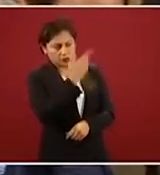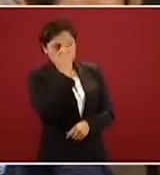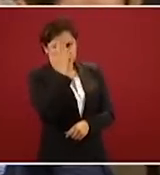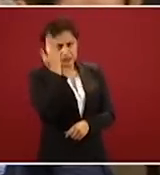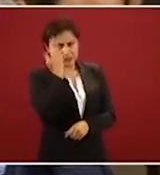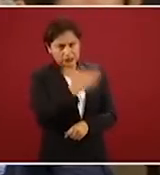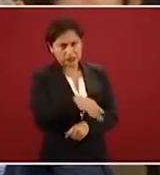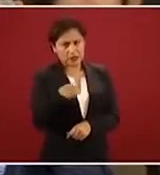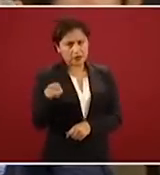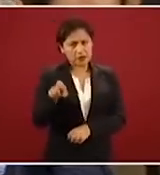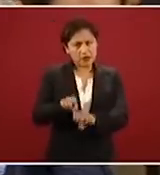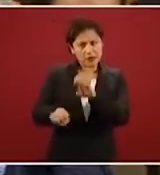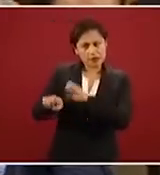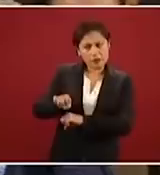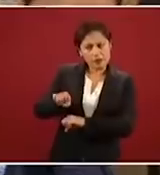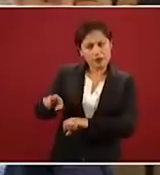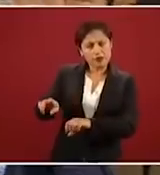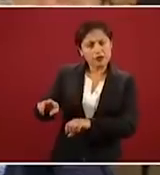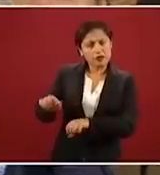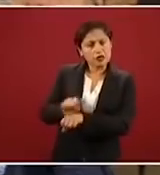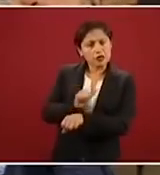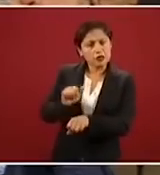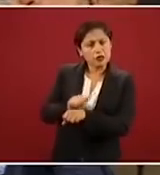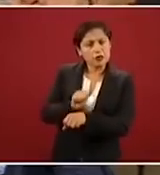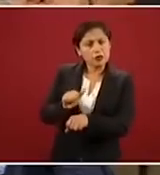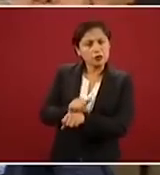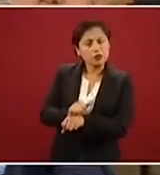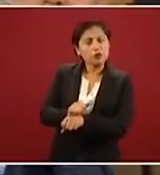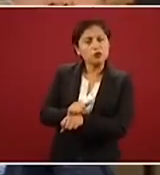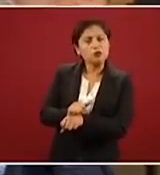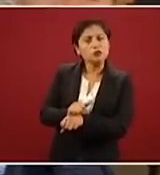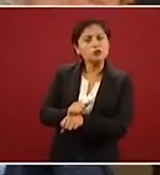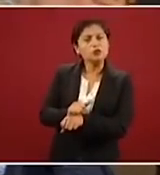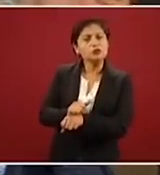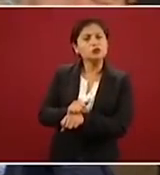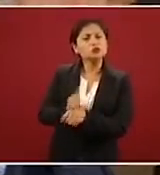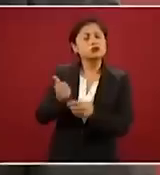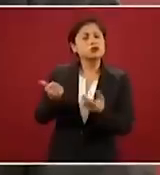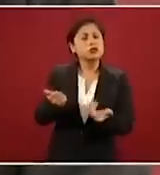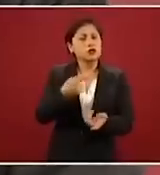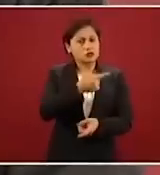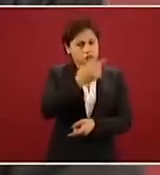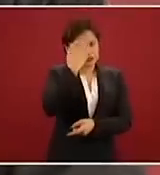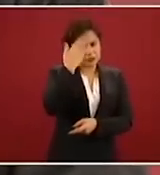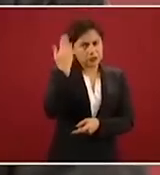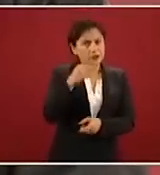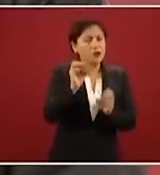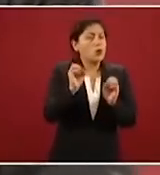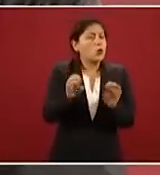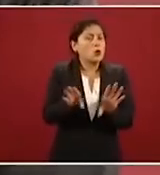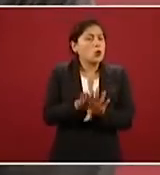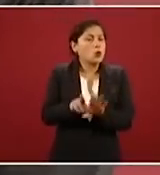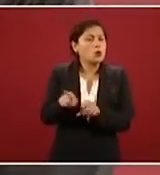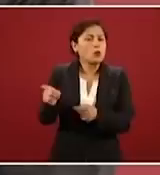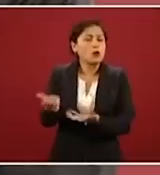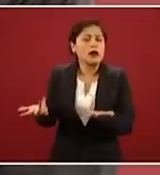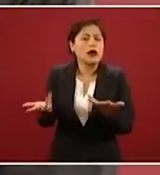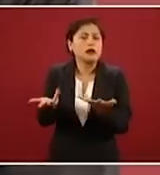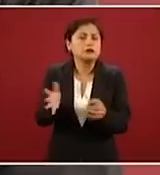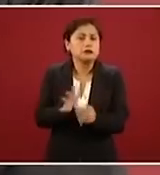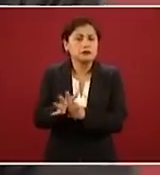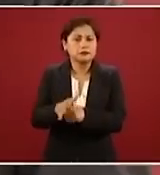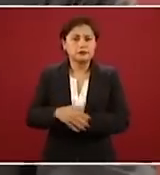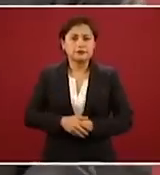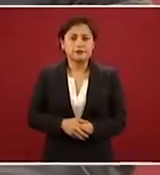contactos y qué se piensan hacer para reactivar esto, la venta interna. Sí, estamos viendo esto,